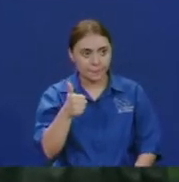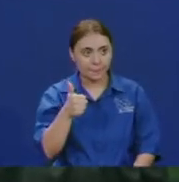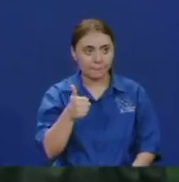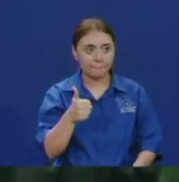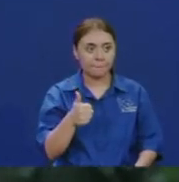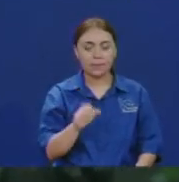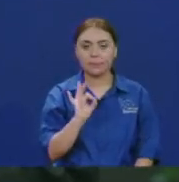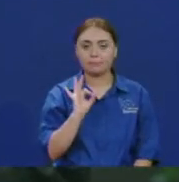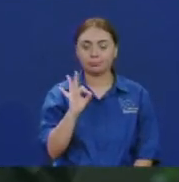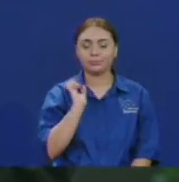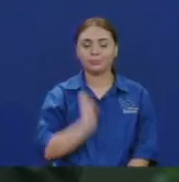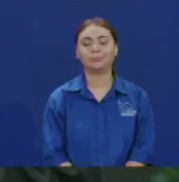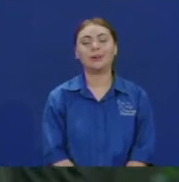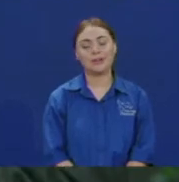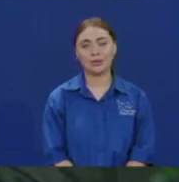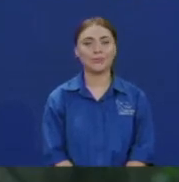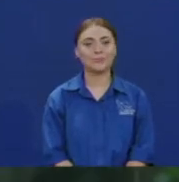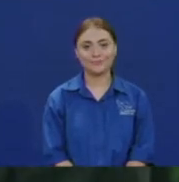115, perfecto.